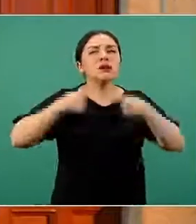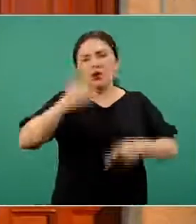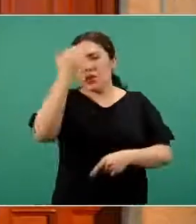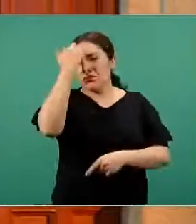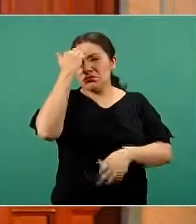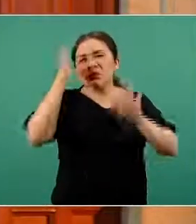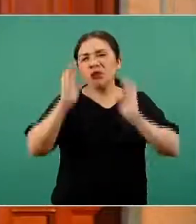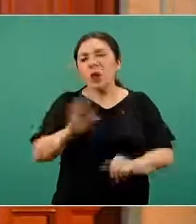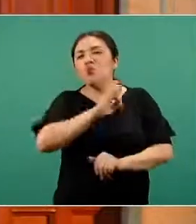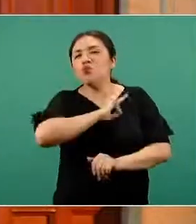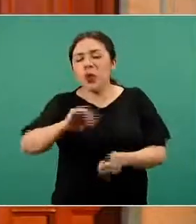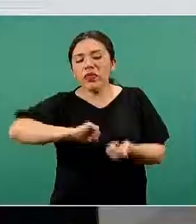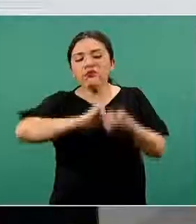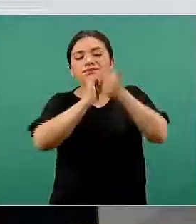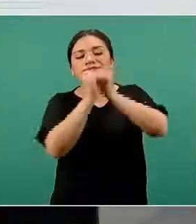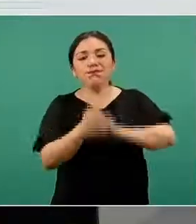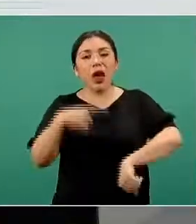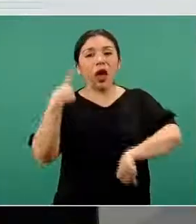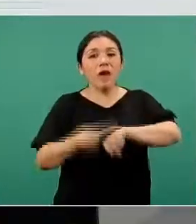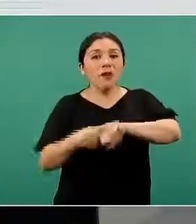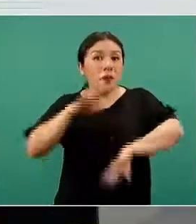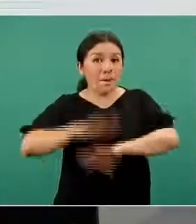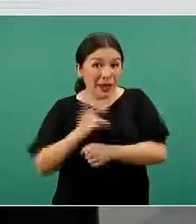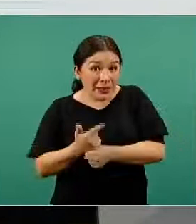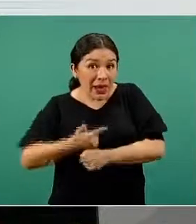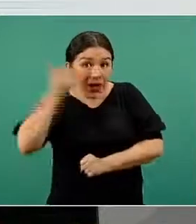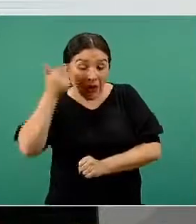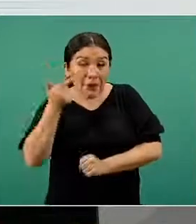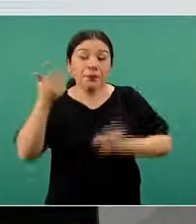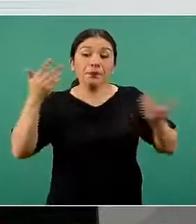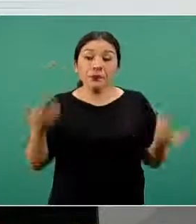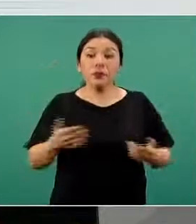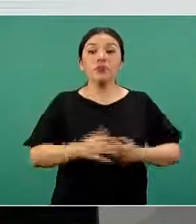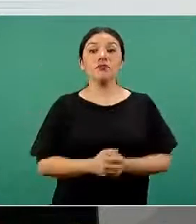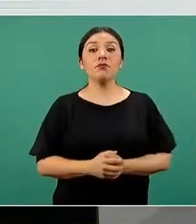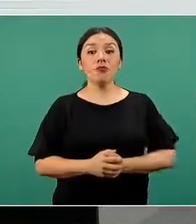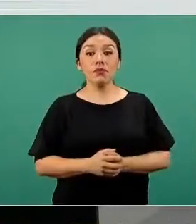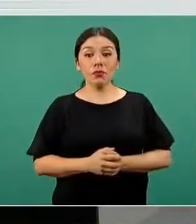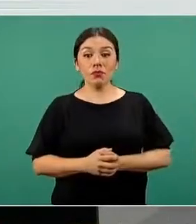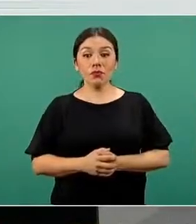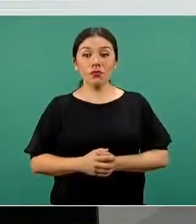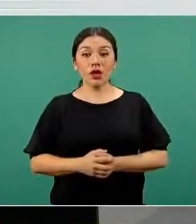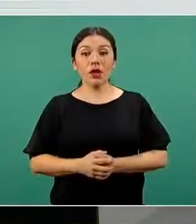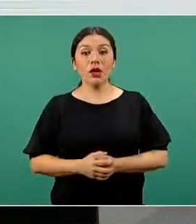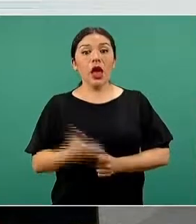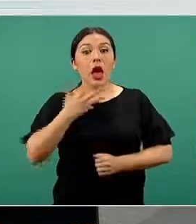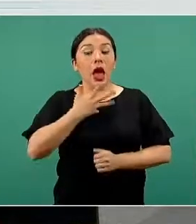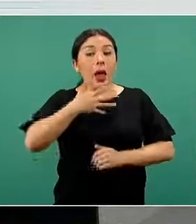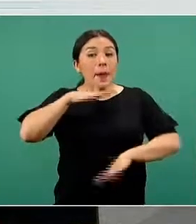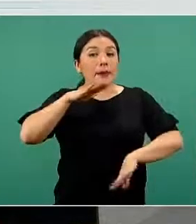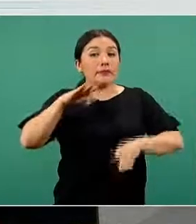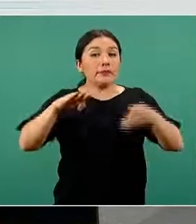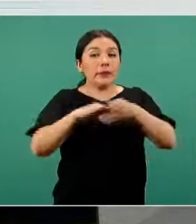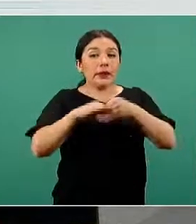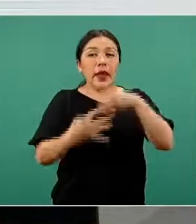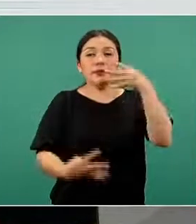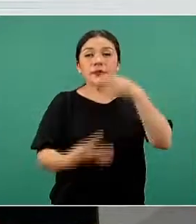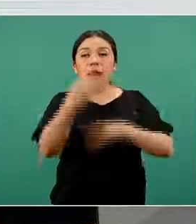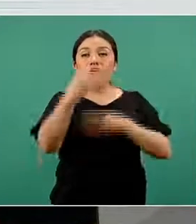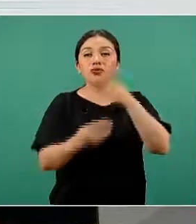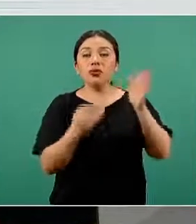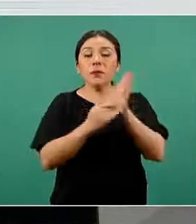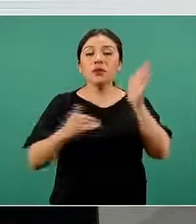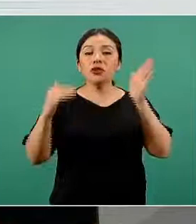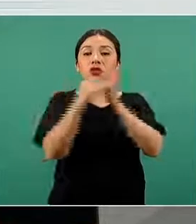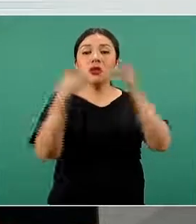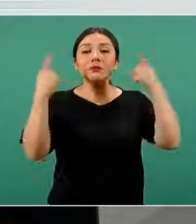mayor probabilidad de tener infecciones graves, y por lo tanto tenemos más de 14 millones